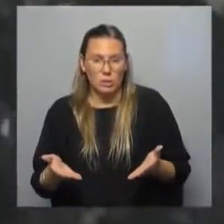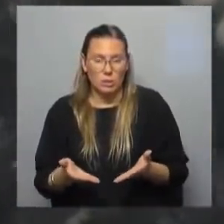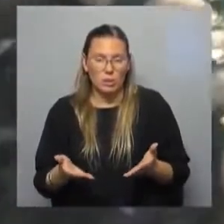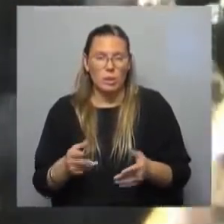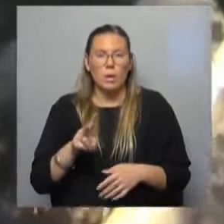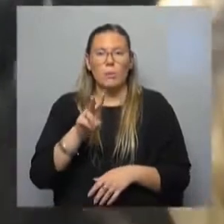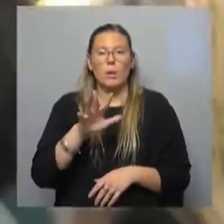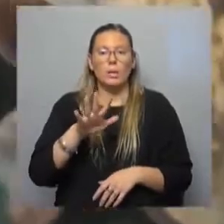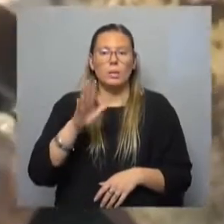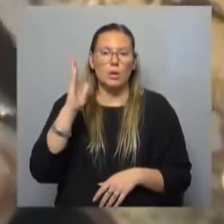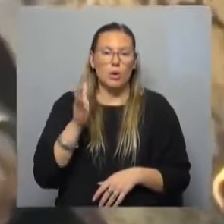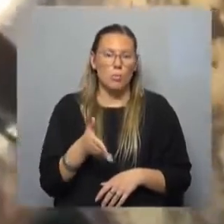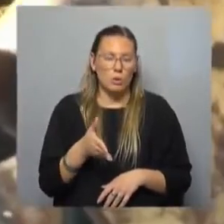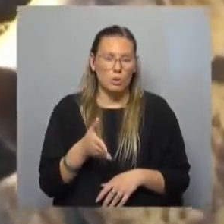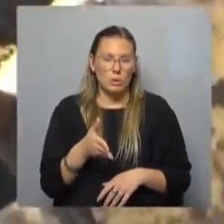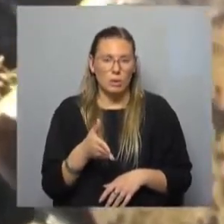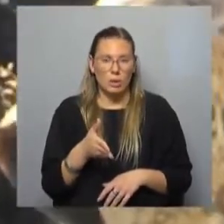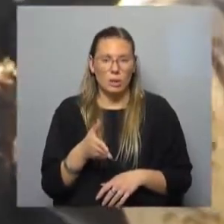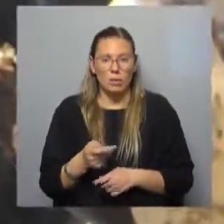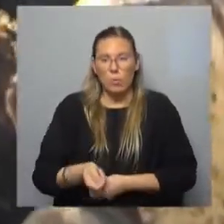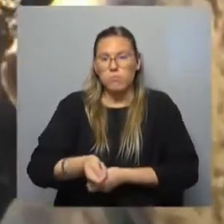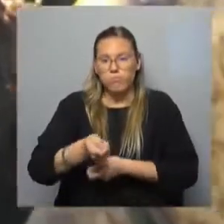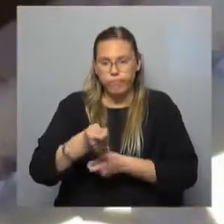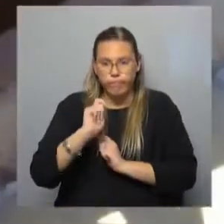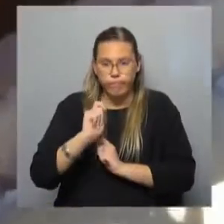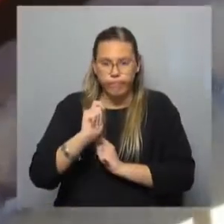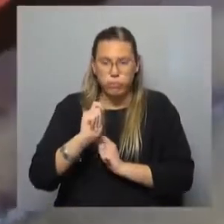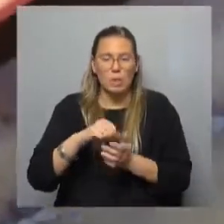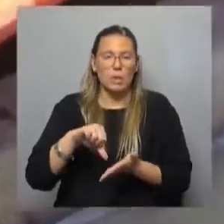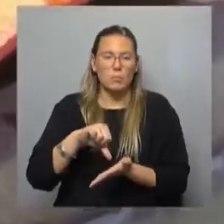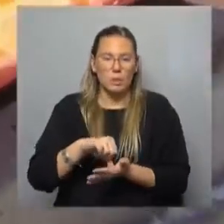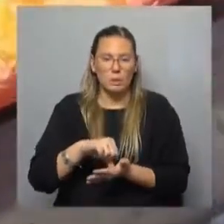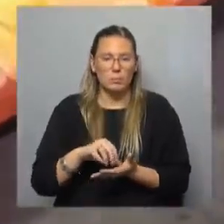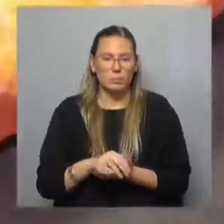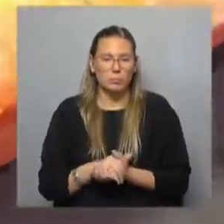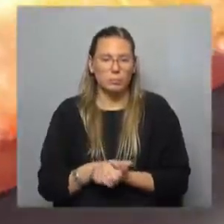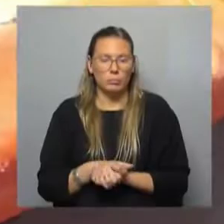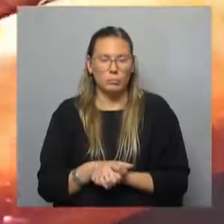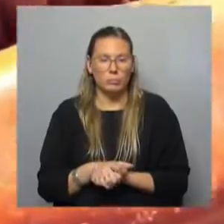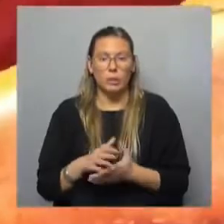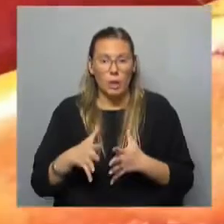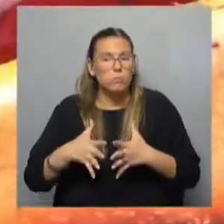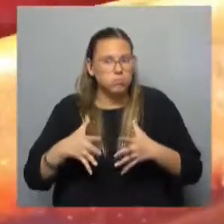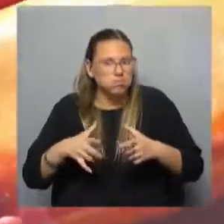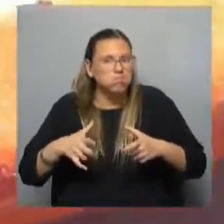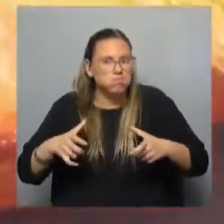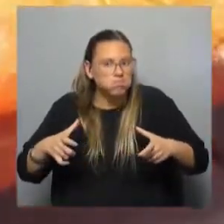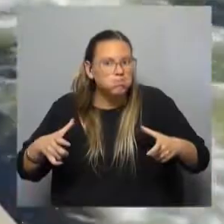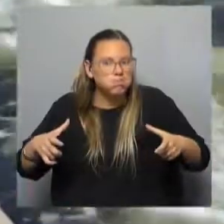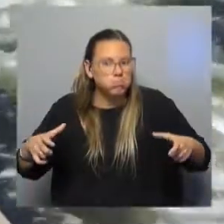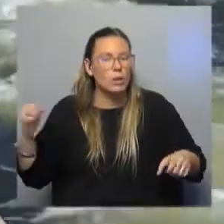un 25% de las capturas del país. Ha crecido